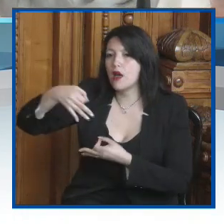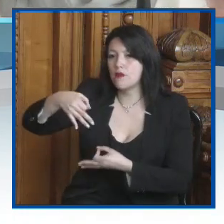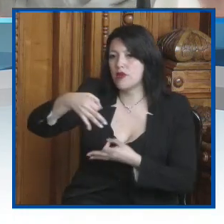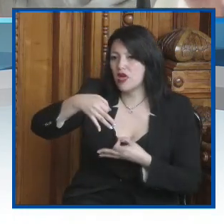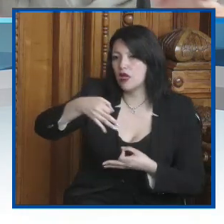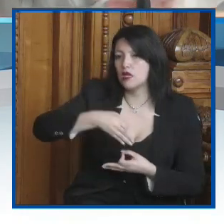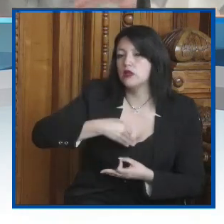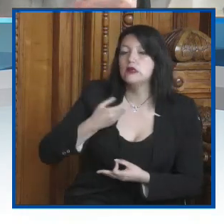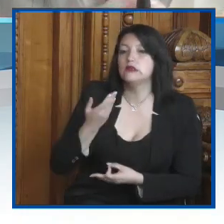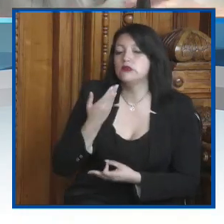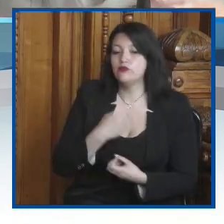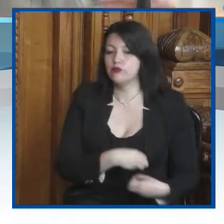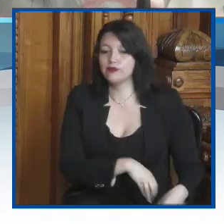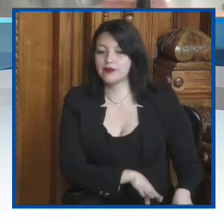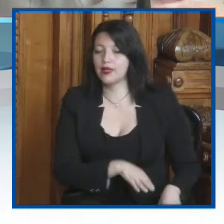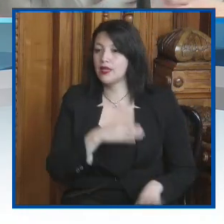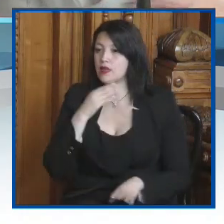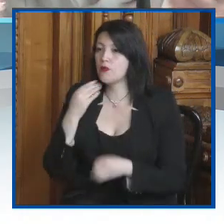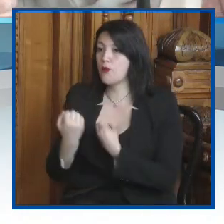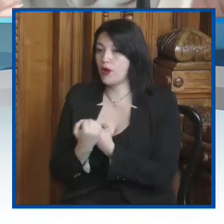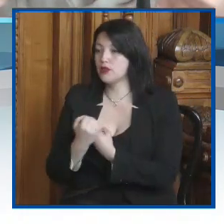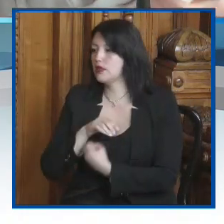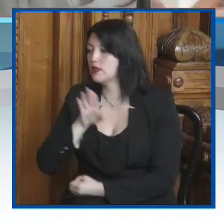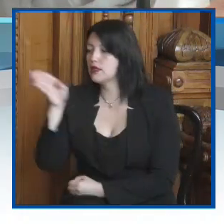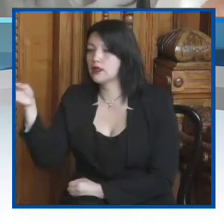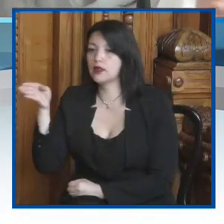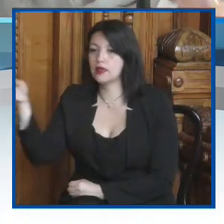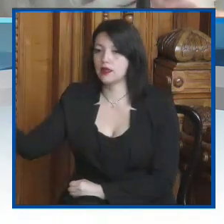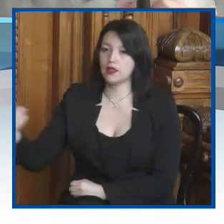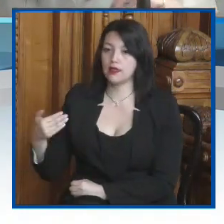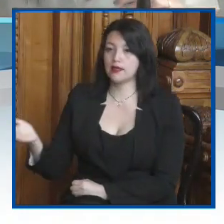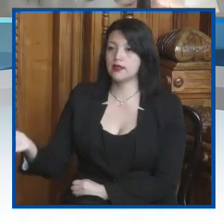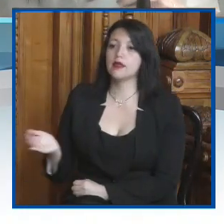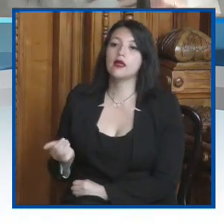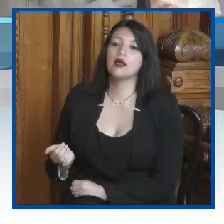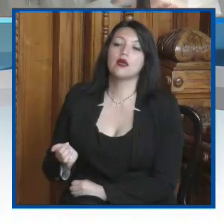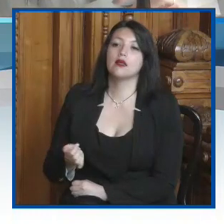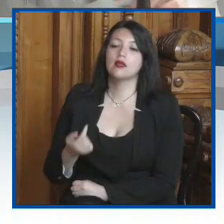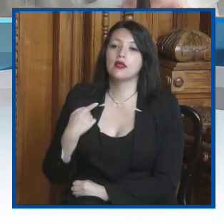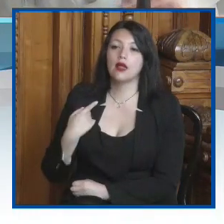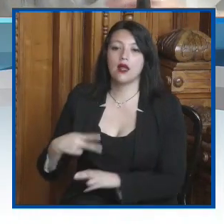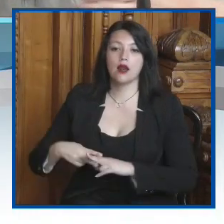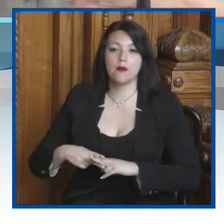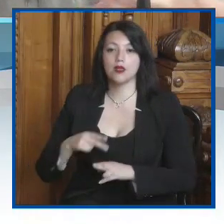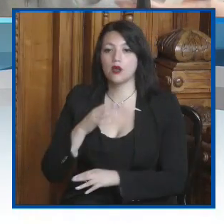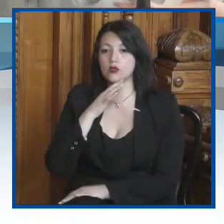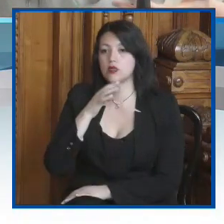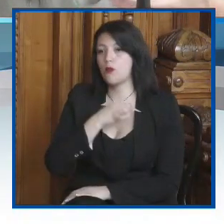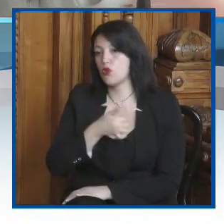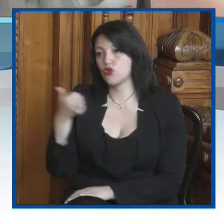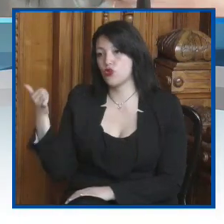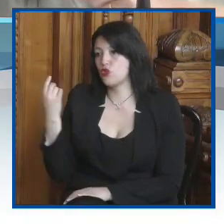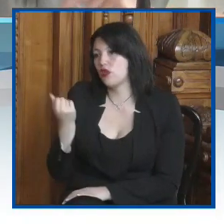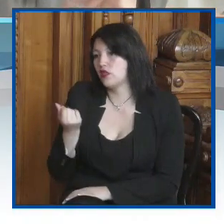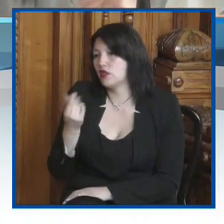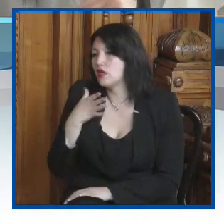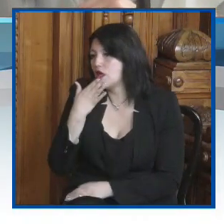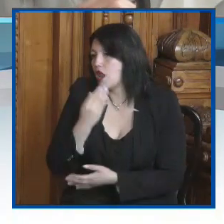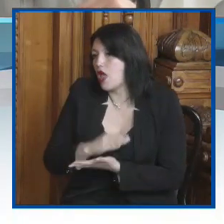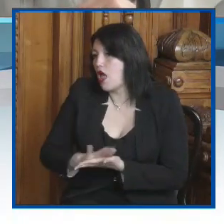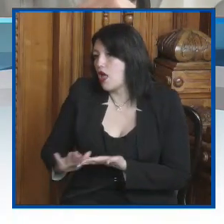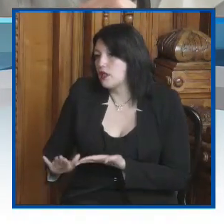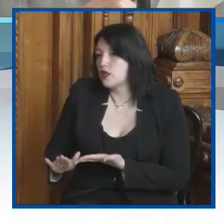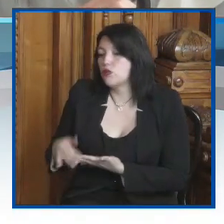cuántas cuestiones de comprensión nos ahorramos con esta herramienta que usamos todos y que no tiene costo alguno, solamente